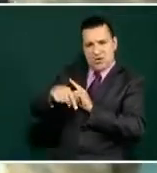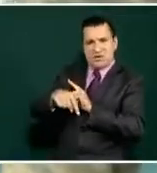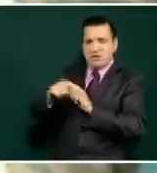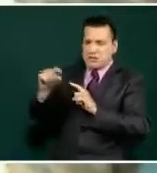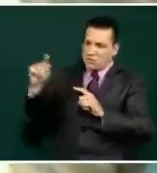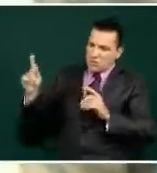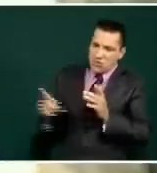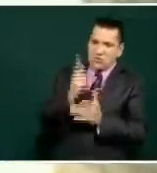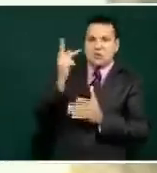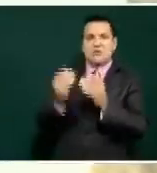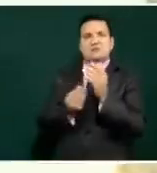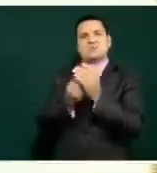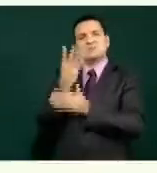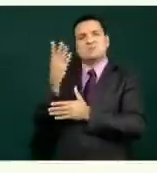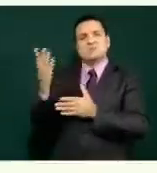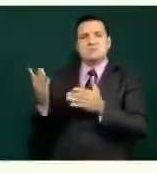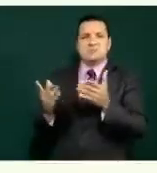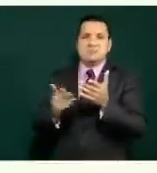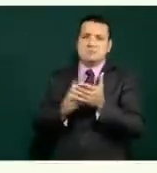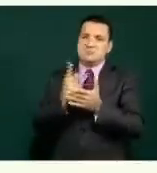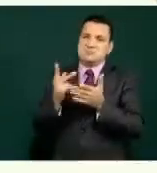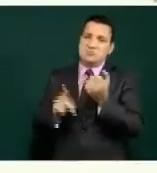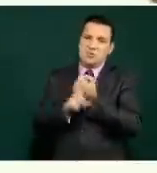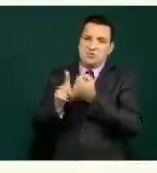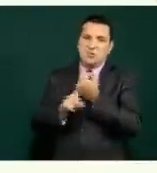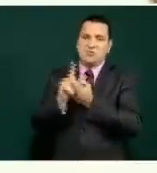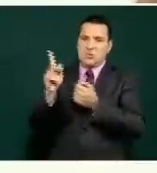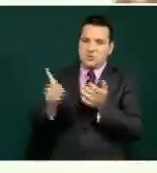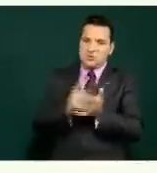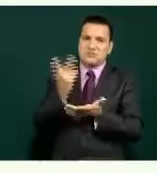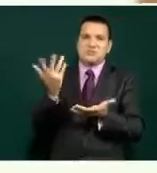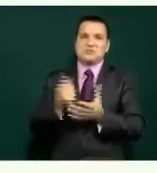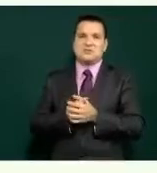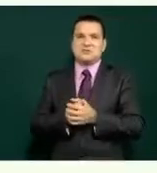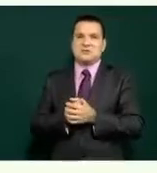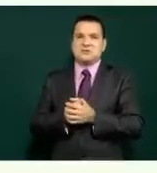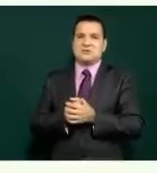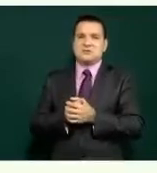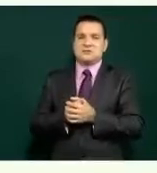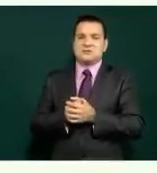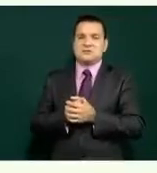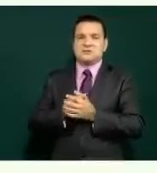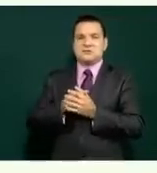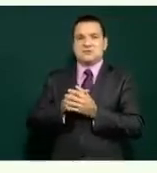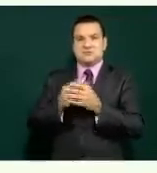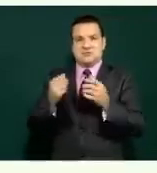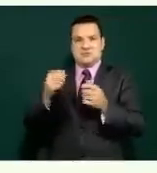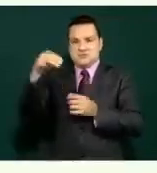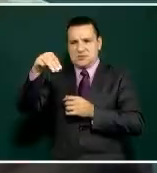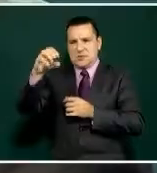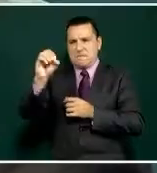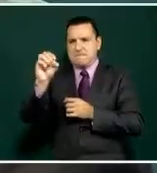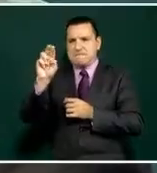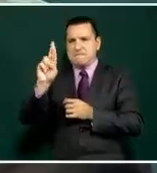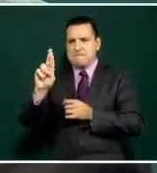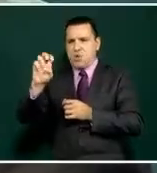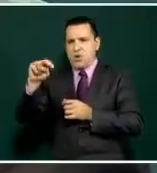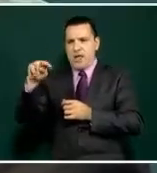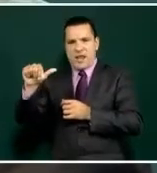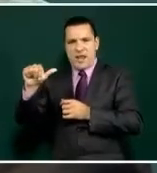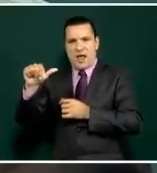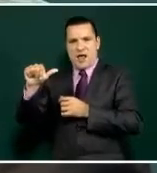suceso. De nueva cuenta se le impuso a Morena un